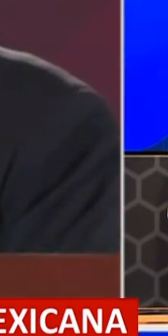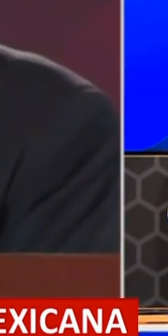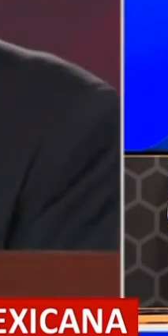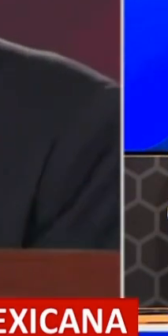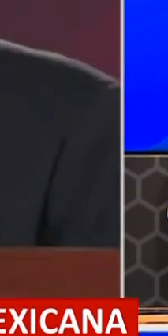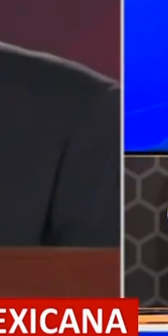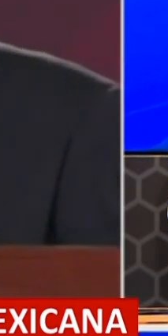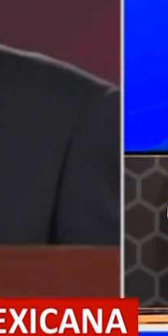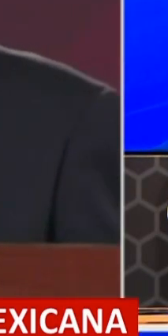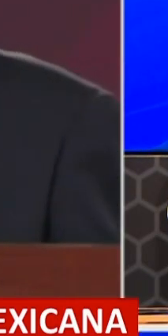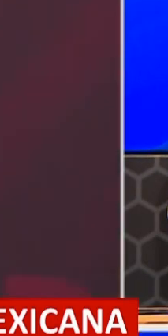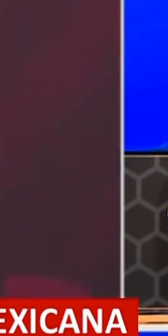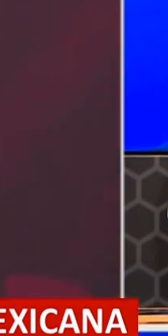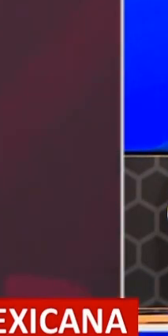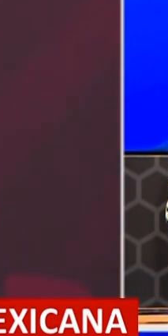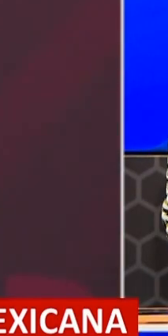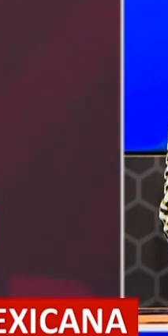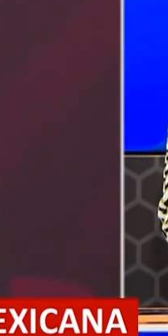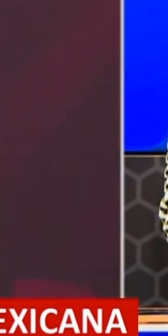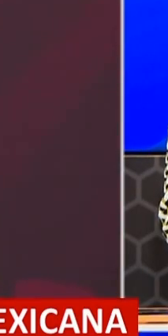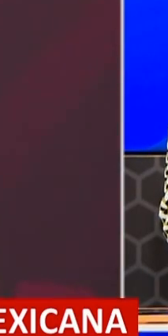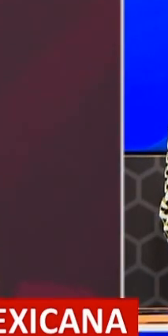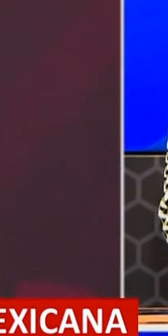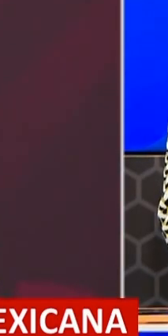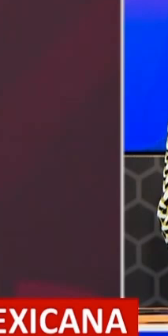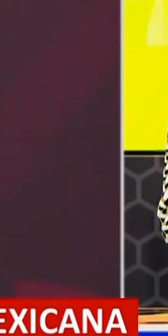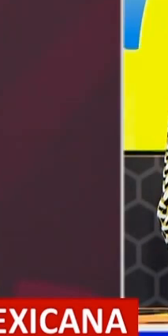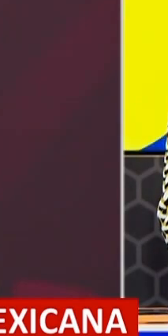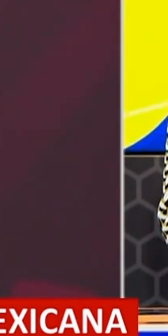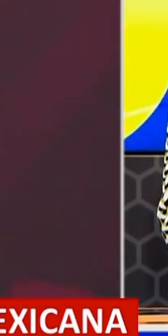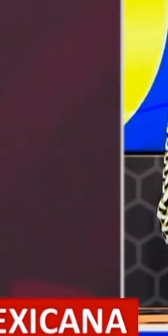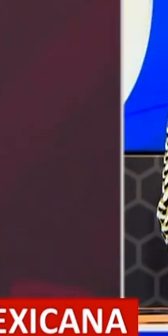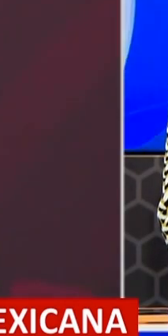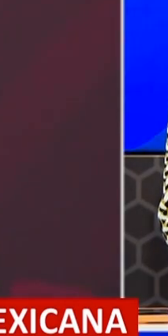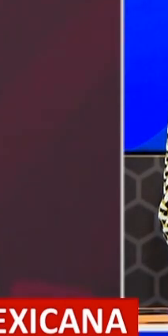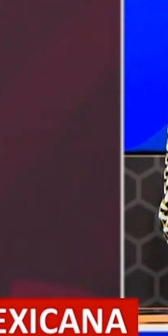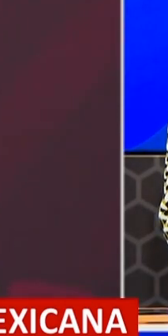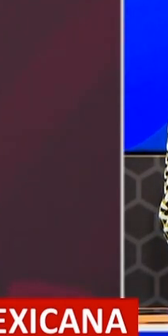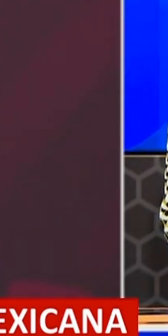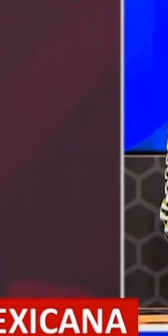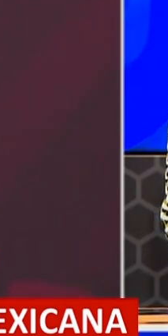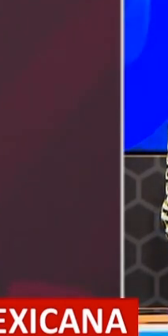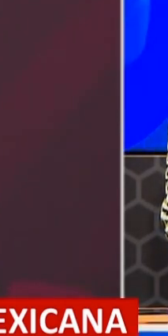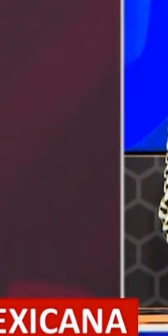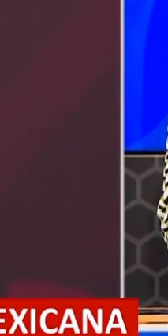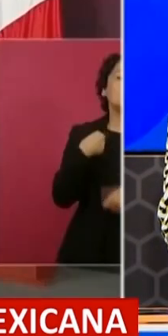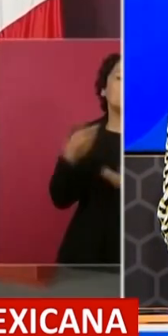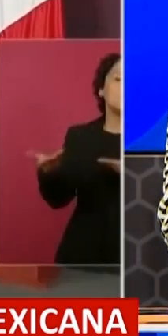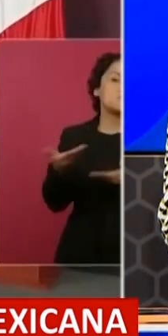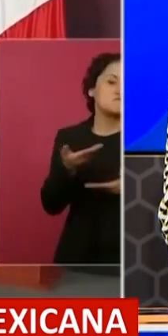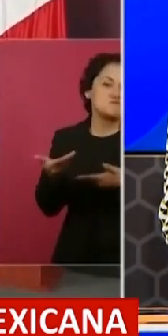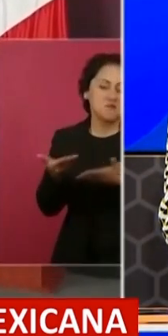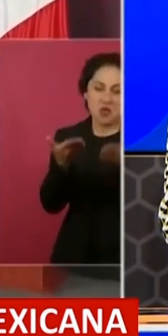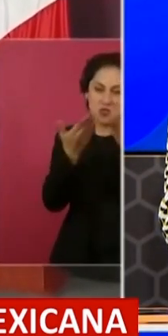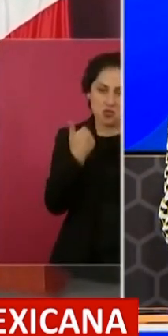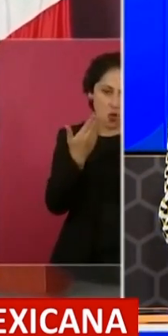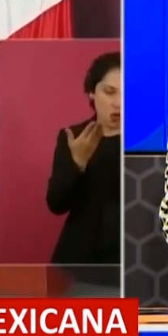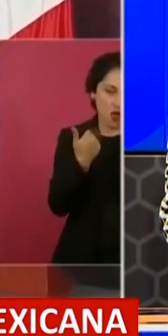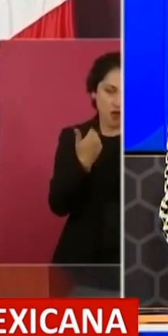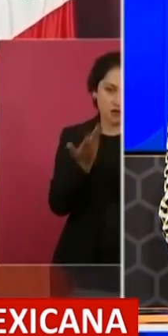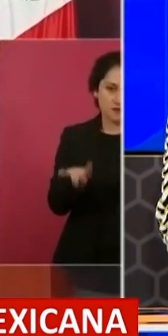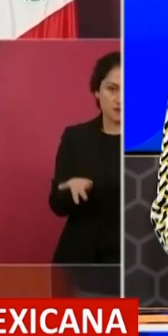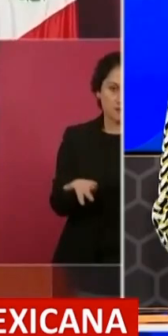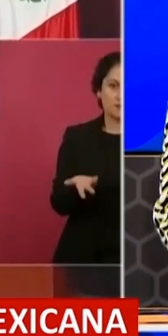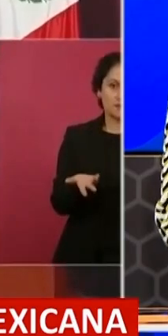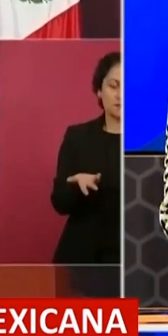económica hacia Pacífico, y para que las personas que nos están viendo tengan en cuenta, dentro de